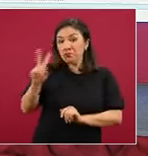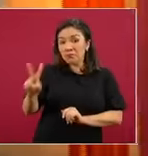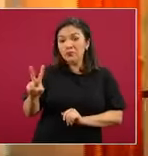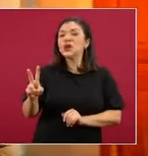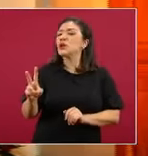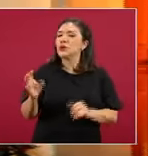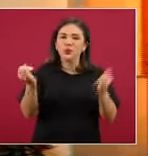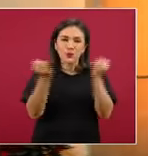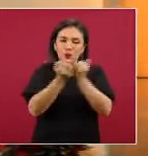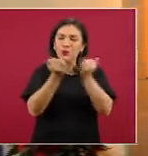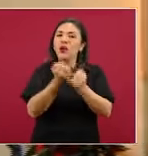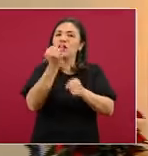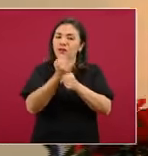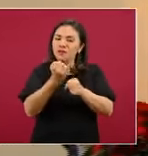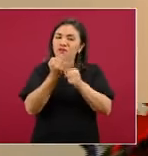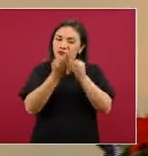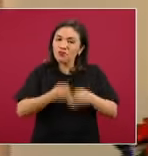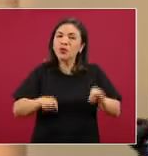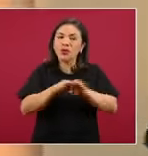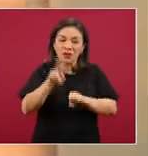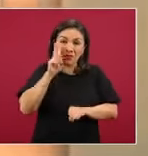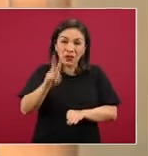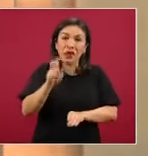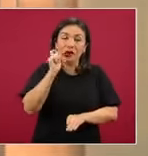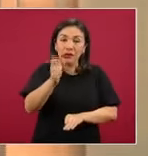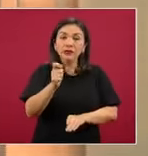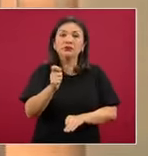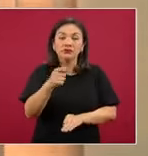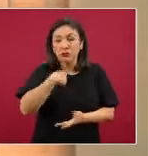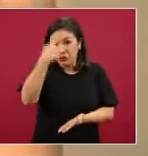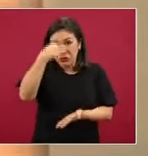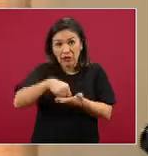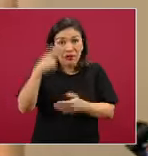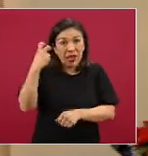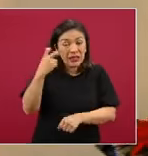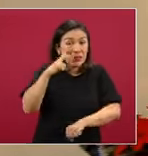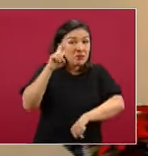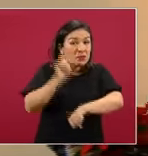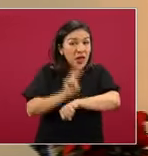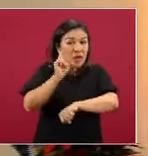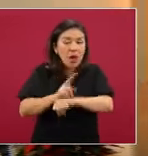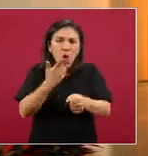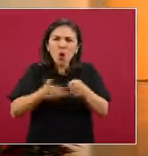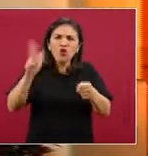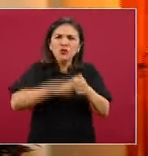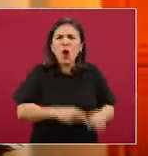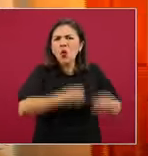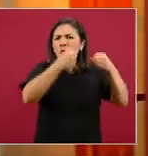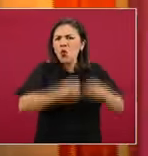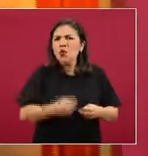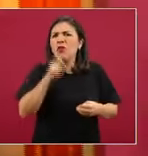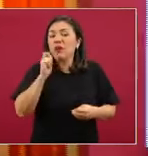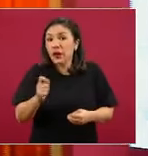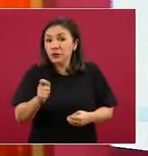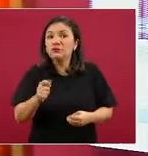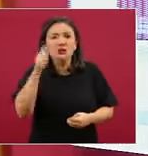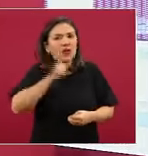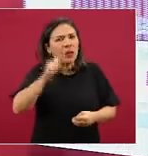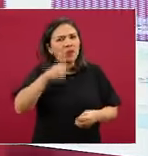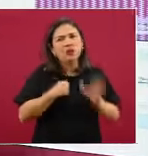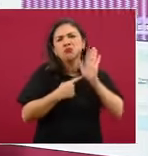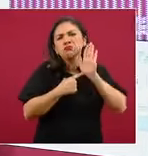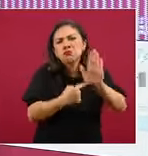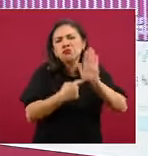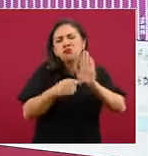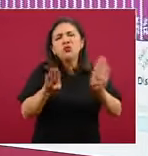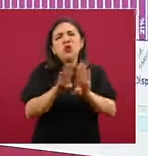También, esto es un dato muy importante, creemos que la vigilancia de la ocupación hospitalaria, que la reflejamos en cuanto